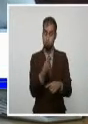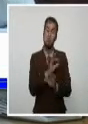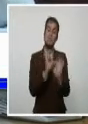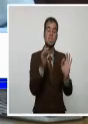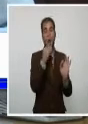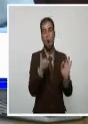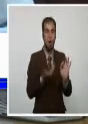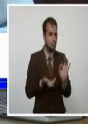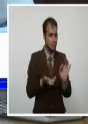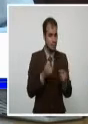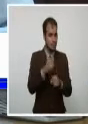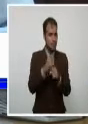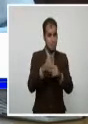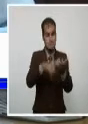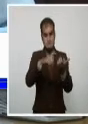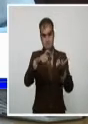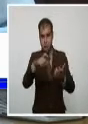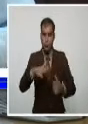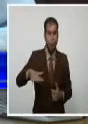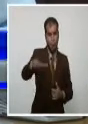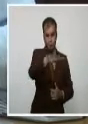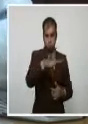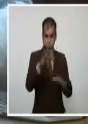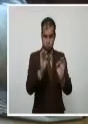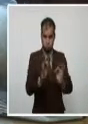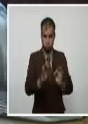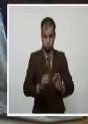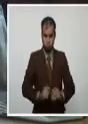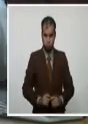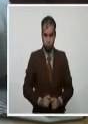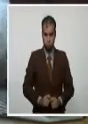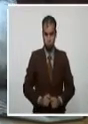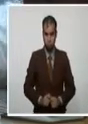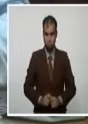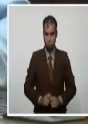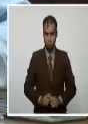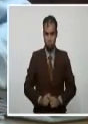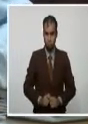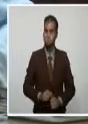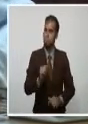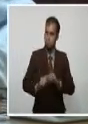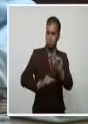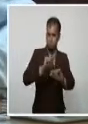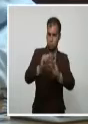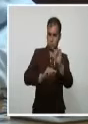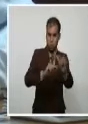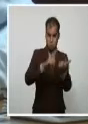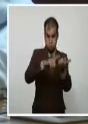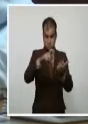del partido de manera integral, y estará en la misma medida en que el partido avance